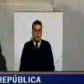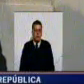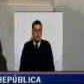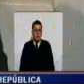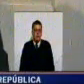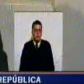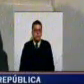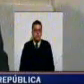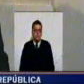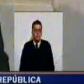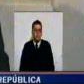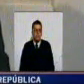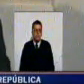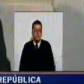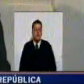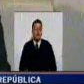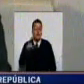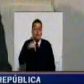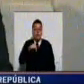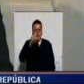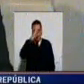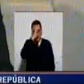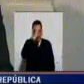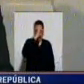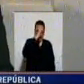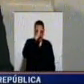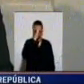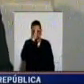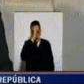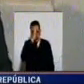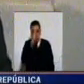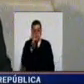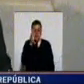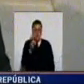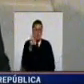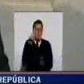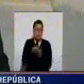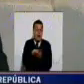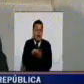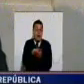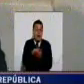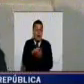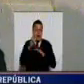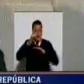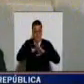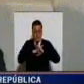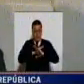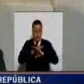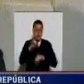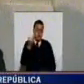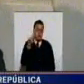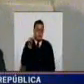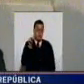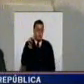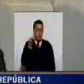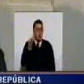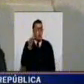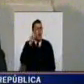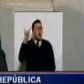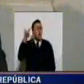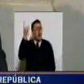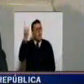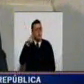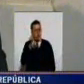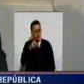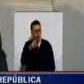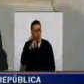Luego, aquí se abre la duda de si realmente pagaron o no pagaron esa póliza o cómo fue que se expidió